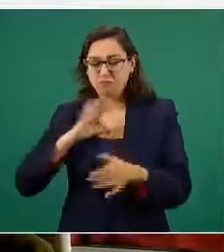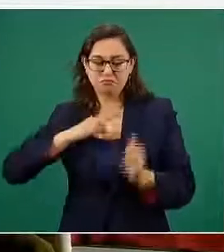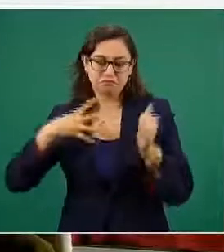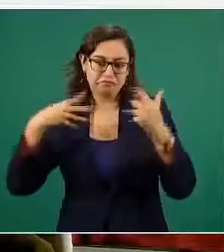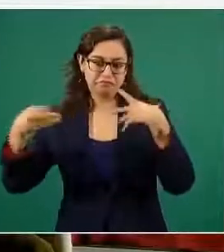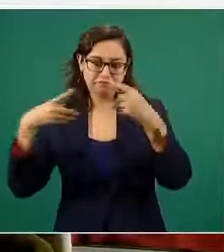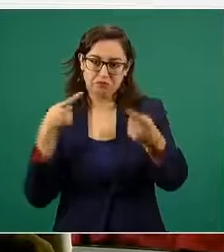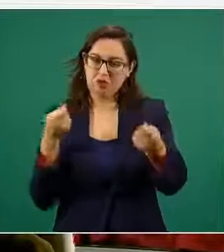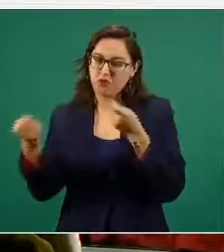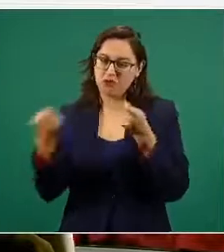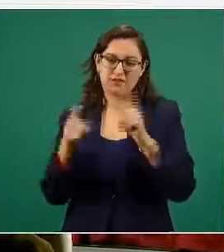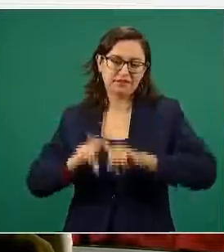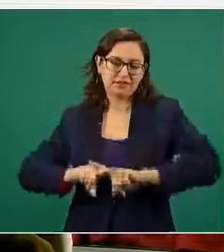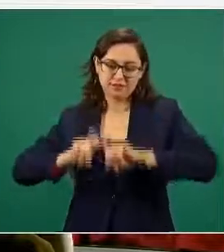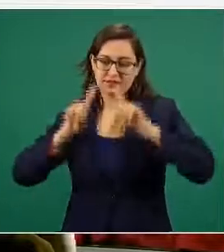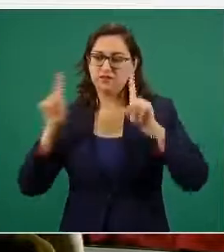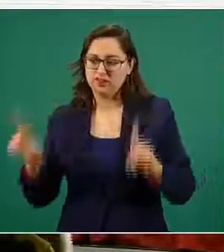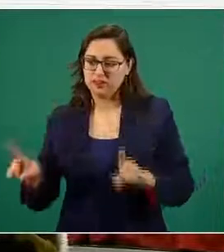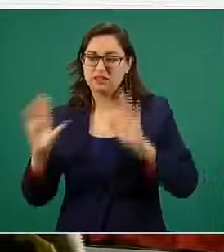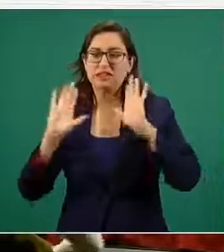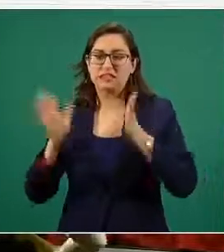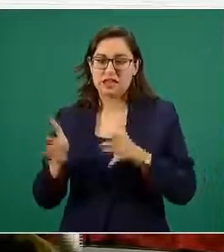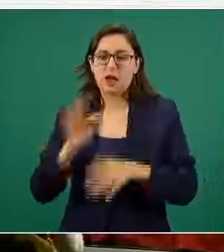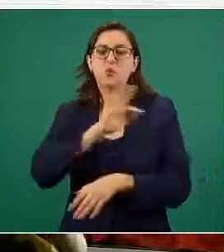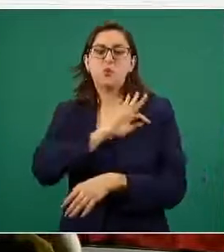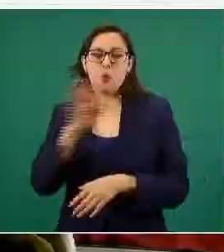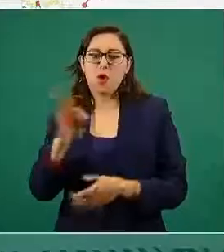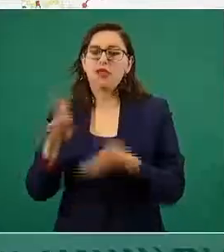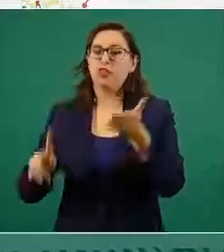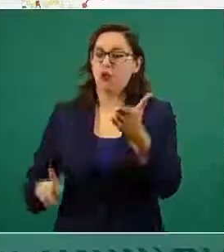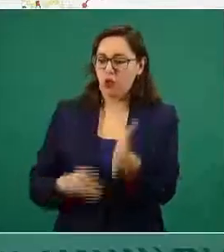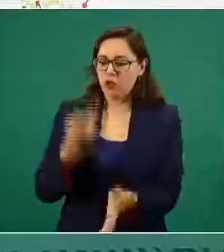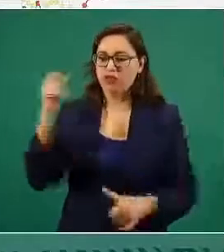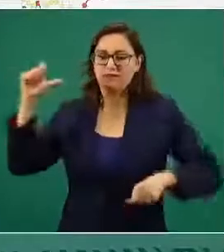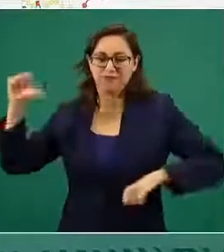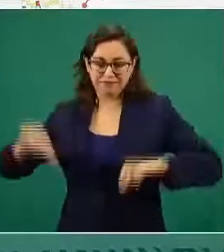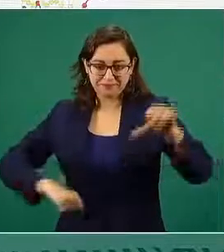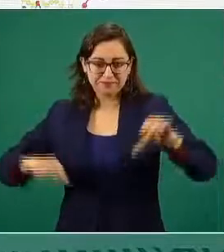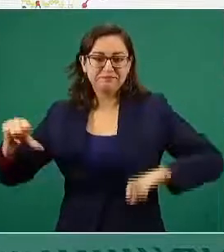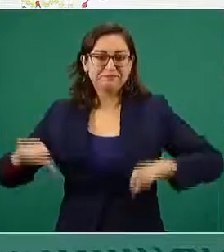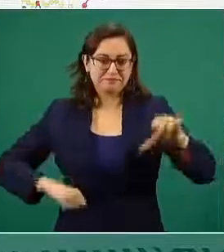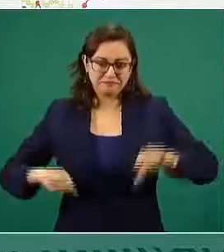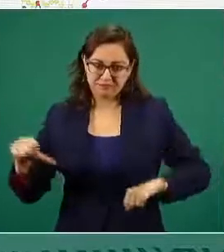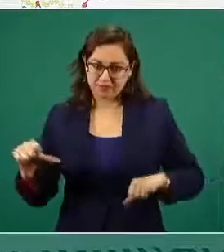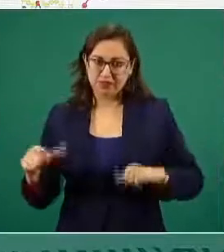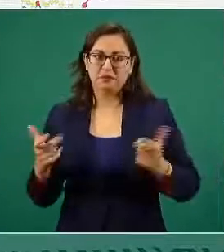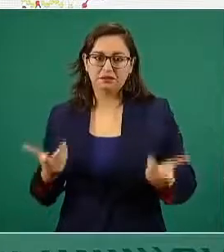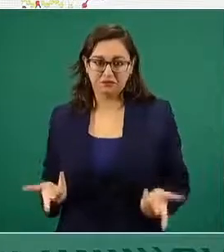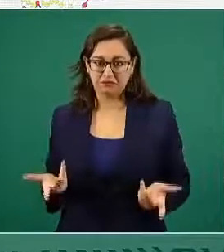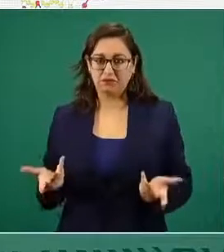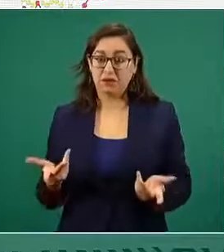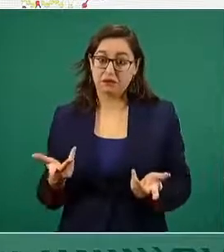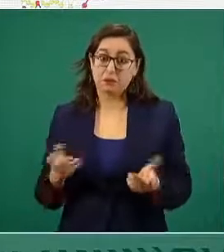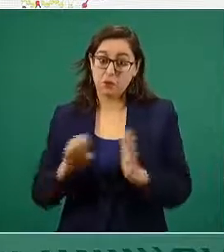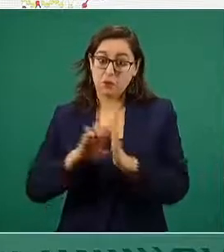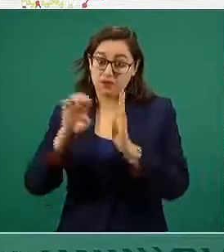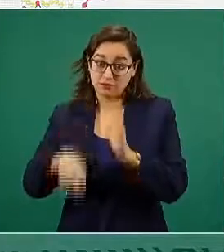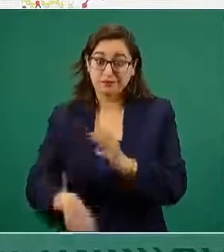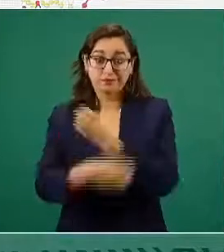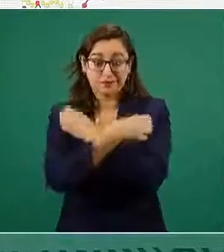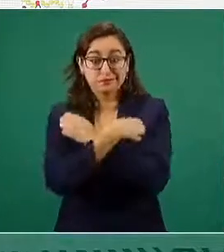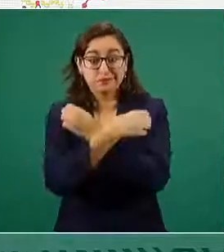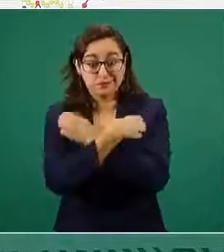epidémico orientadas a la reactivación de actividades muy sustantivas para la sociedad, como el sector educativo. Un